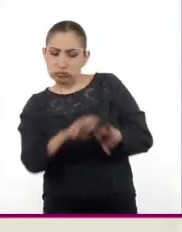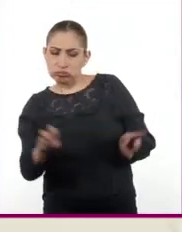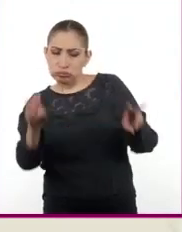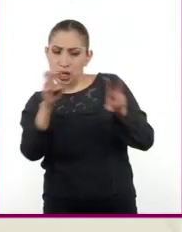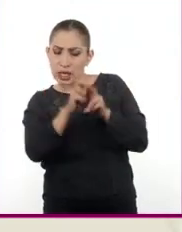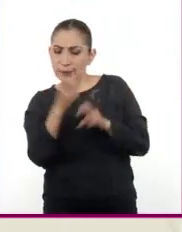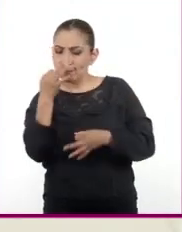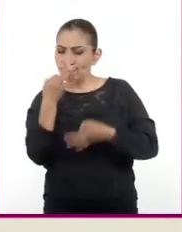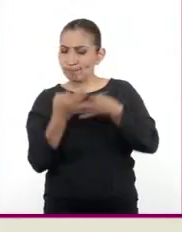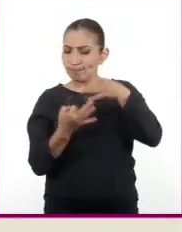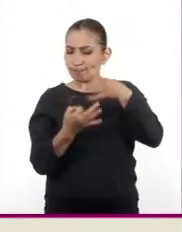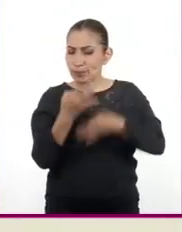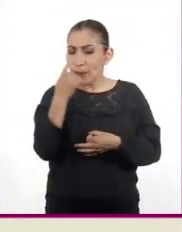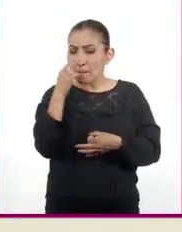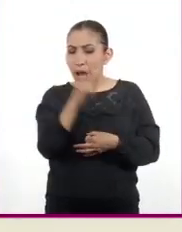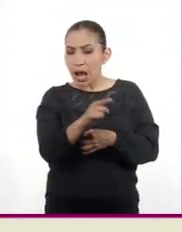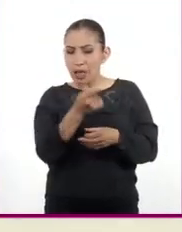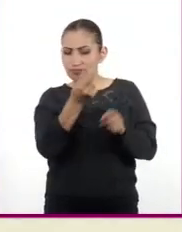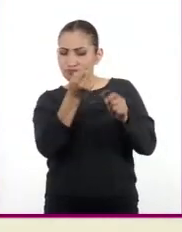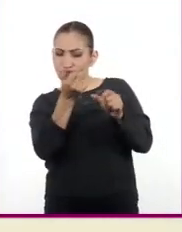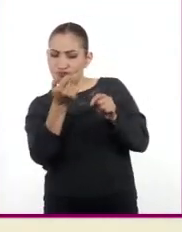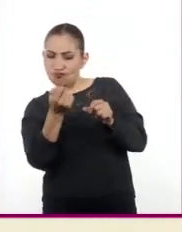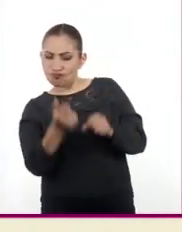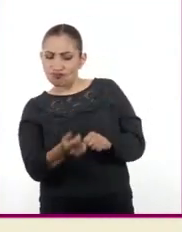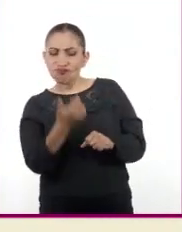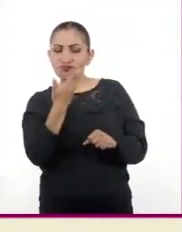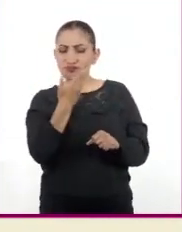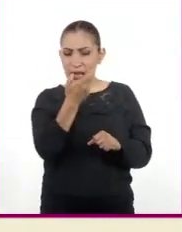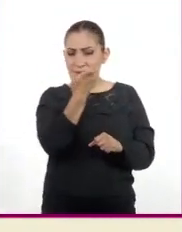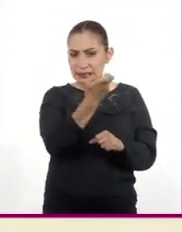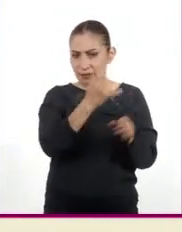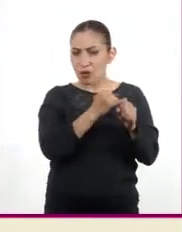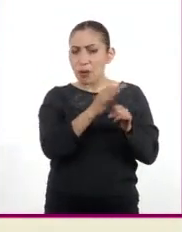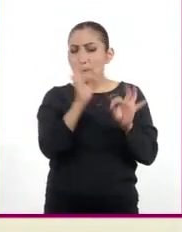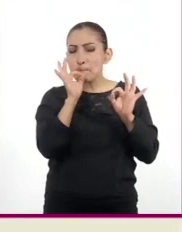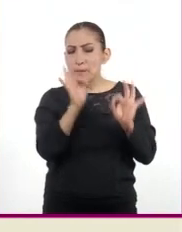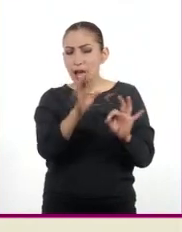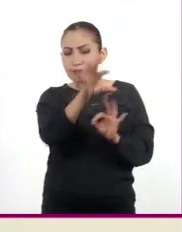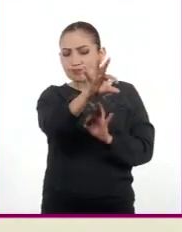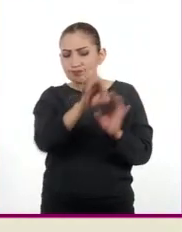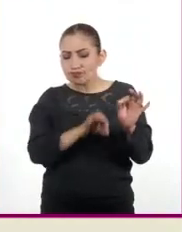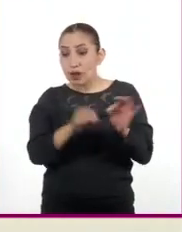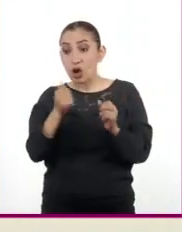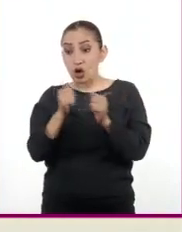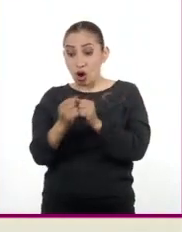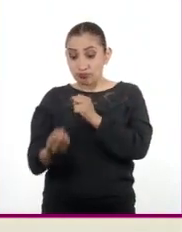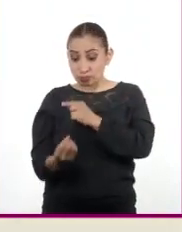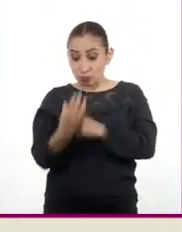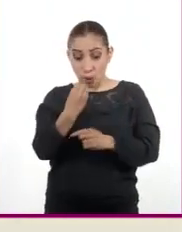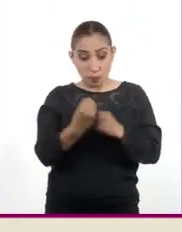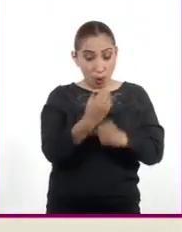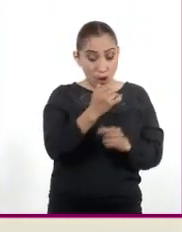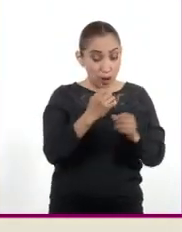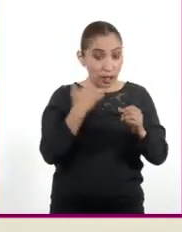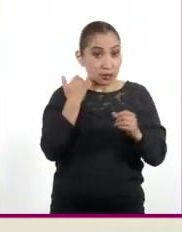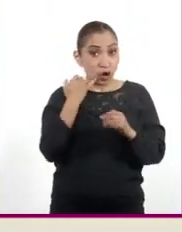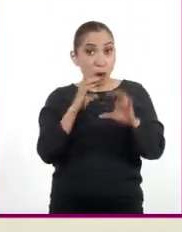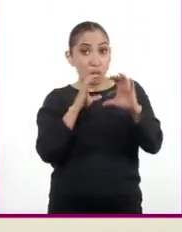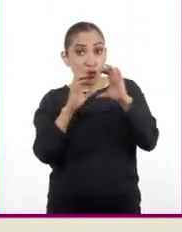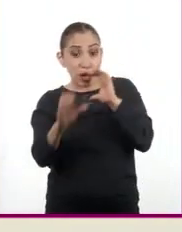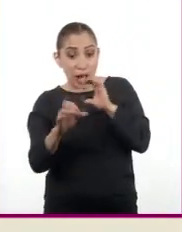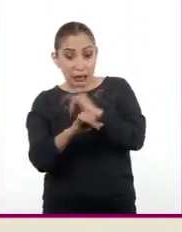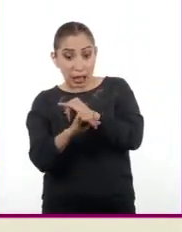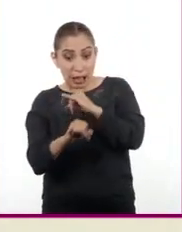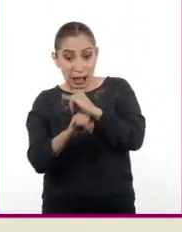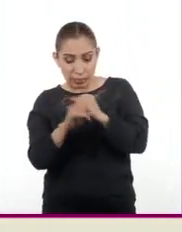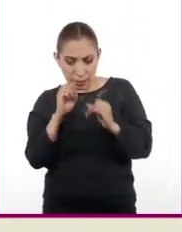juicio crítico para poder discriminar y evaluar la información que les llega a través de los diversos medios de comunicación y las